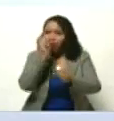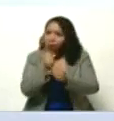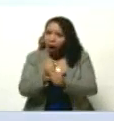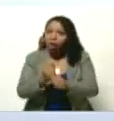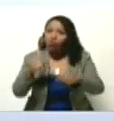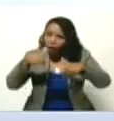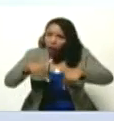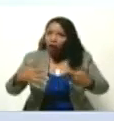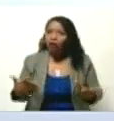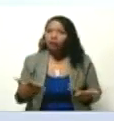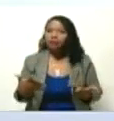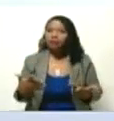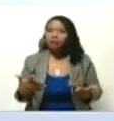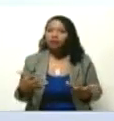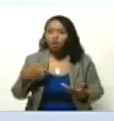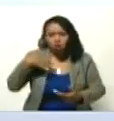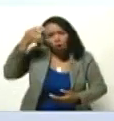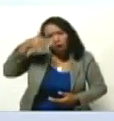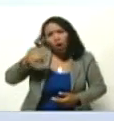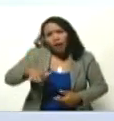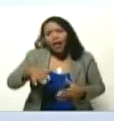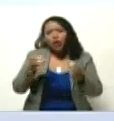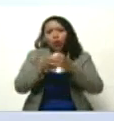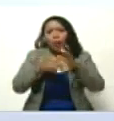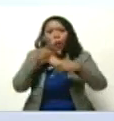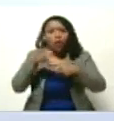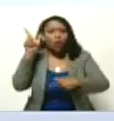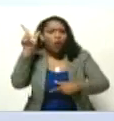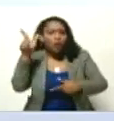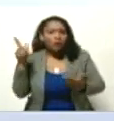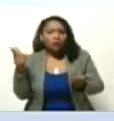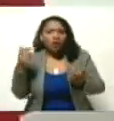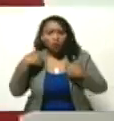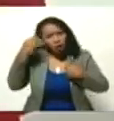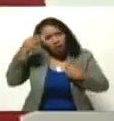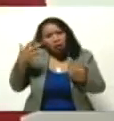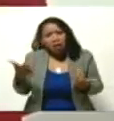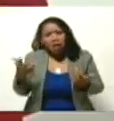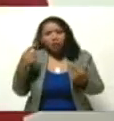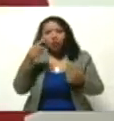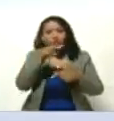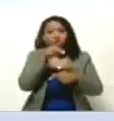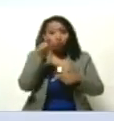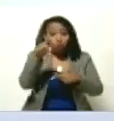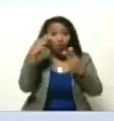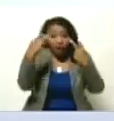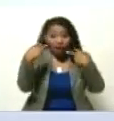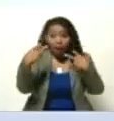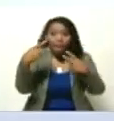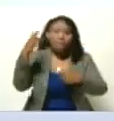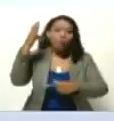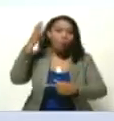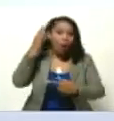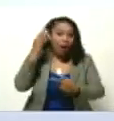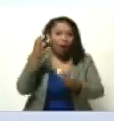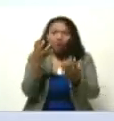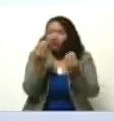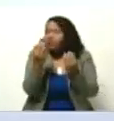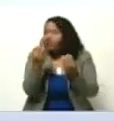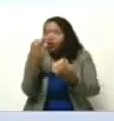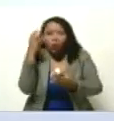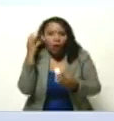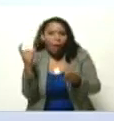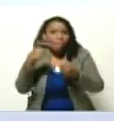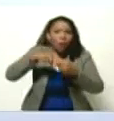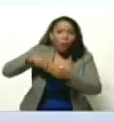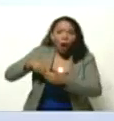Creo que este partido, mira, tú ves aquí mujeres. La mayoría son mujeres en